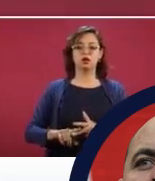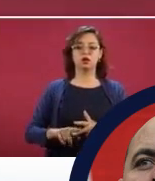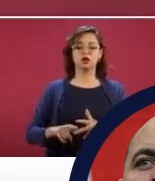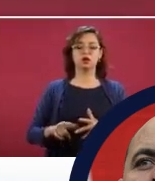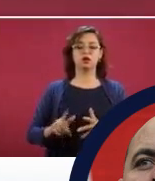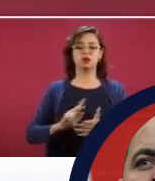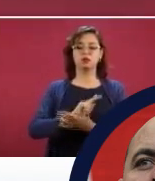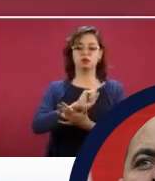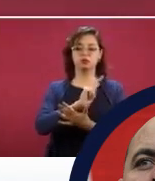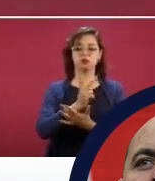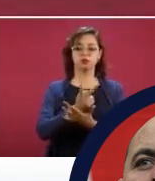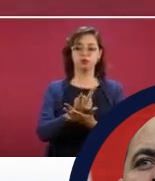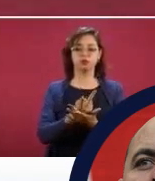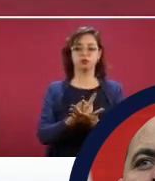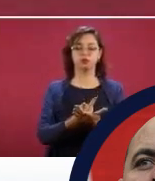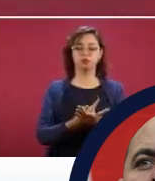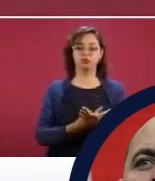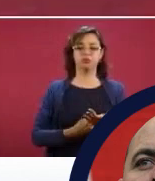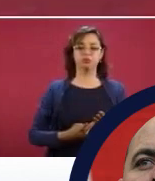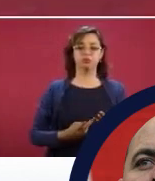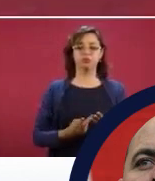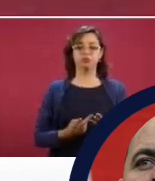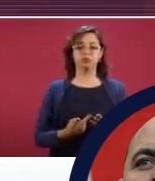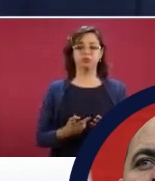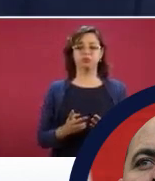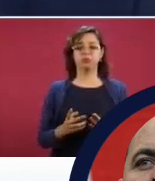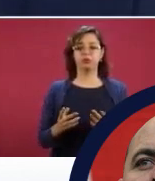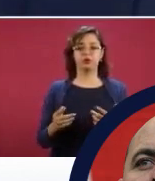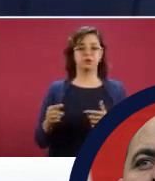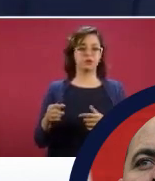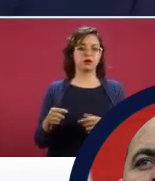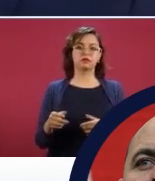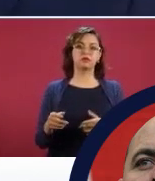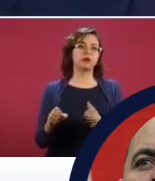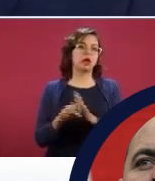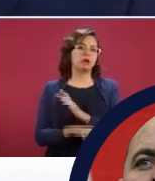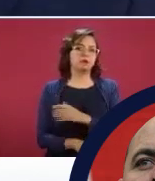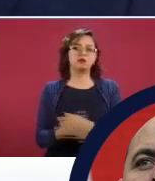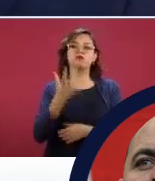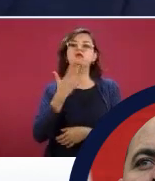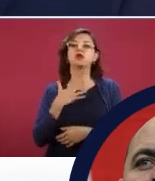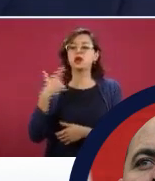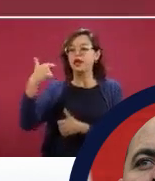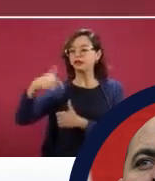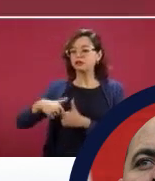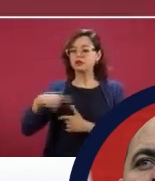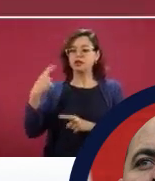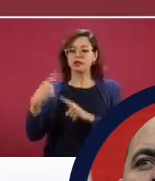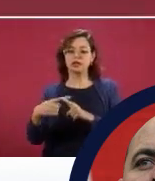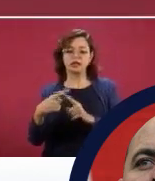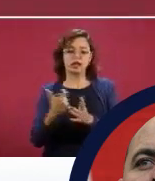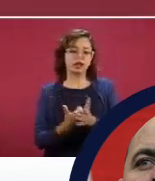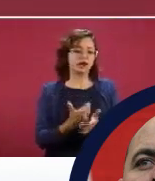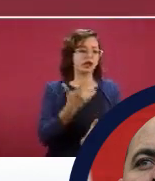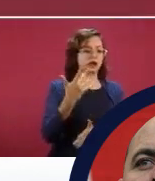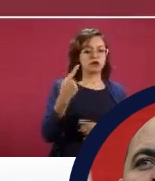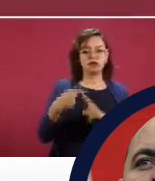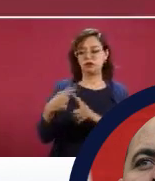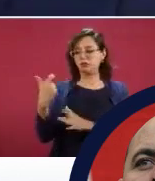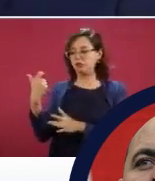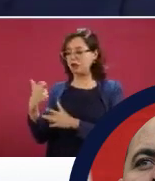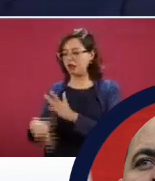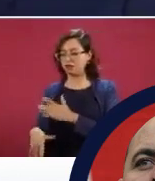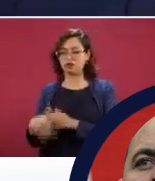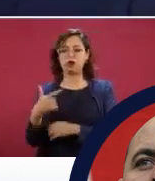los primeros en saber los avances eso está muy interesante el 2 el lunes 2 de diciembre por